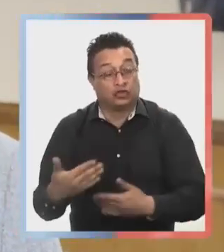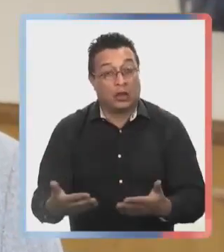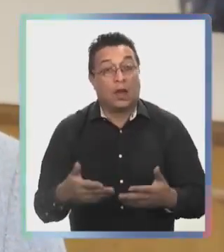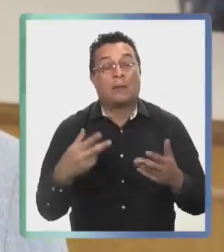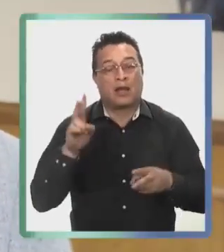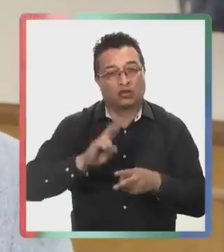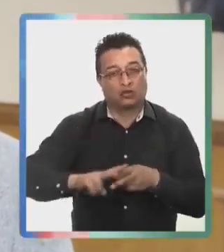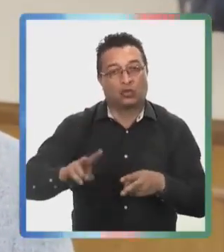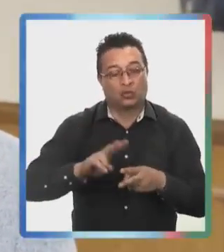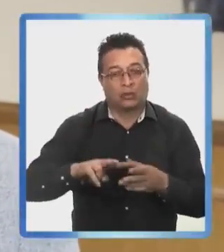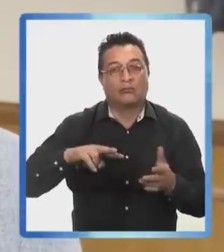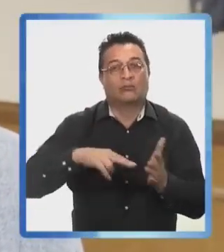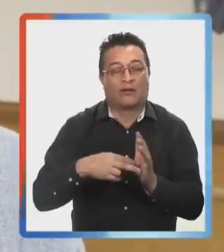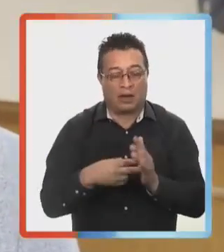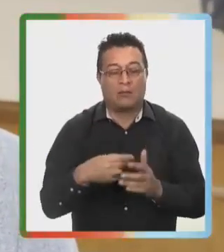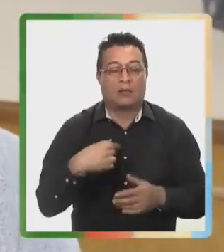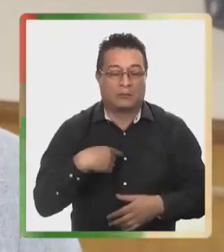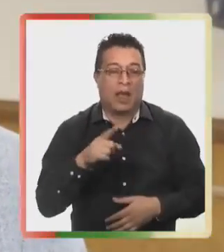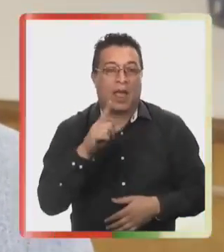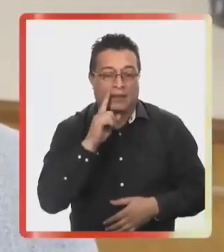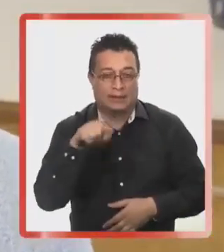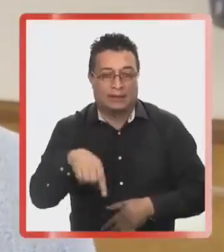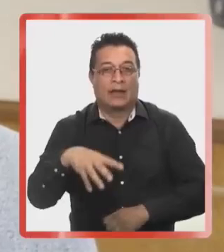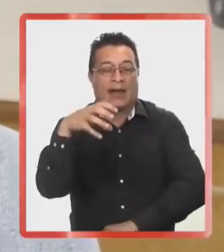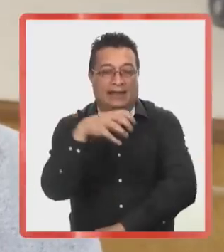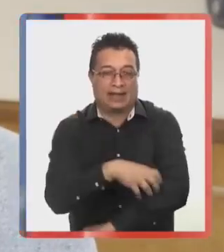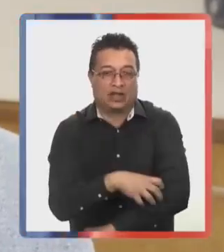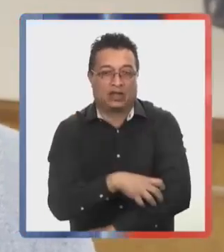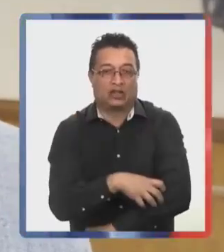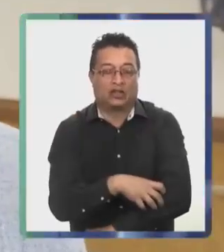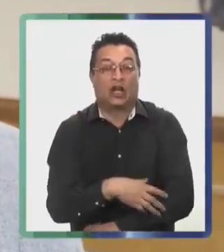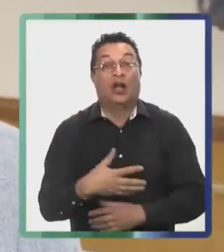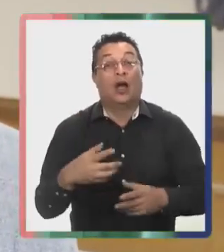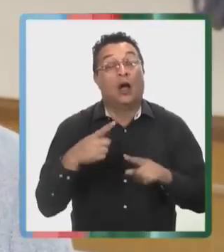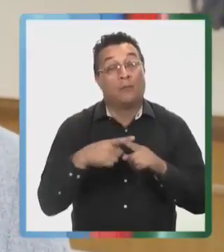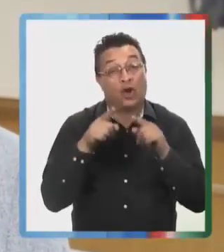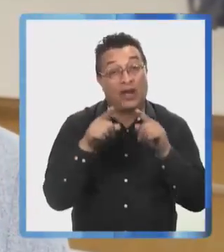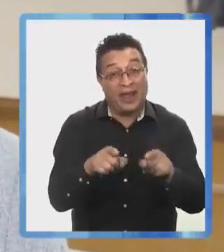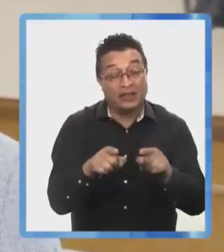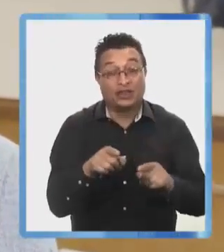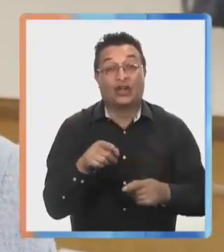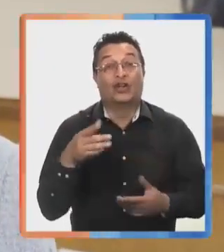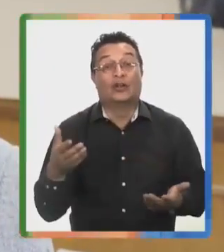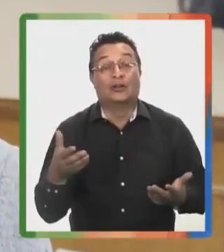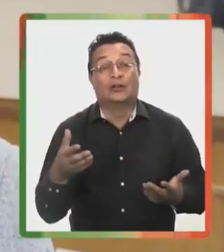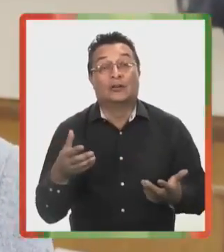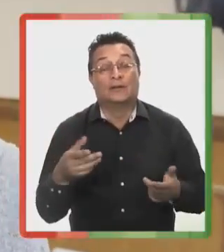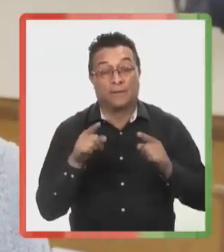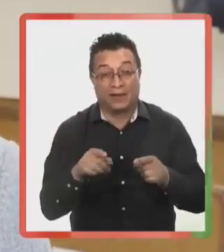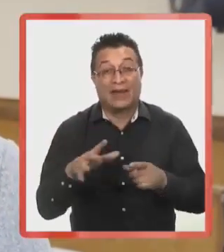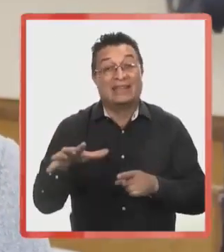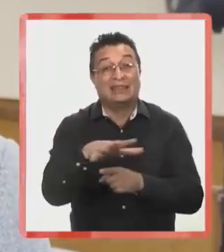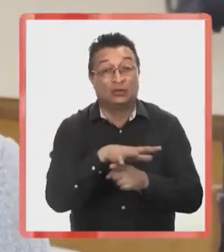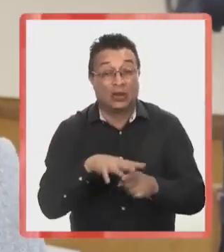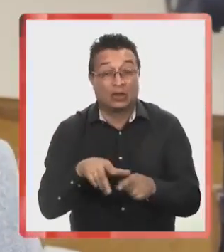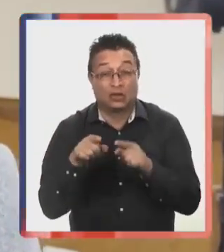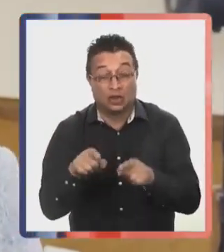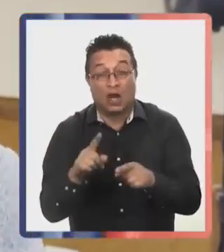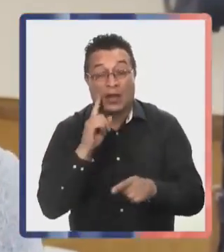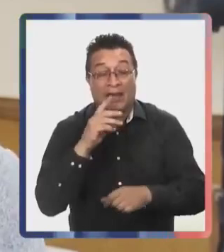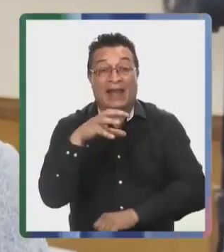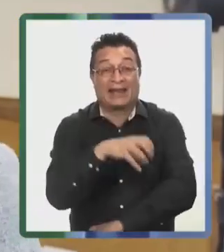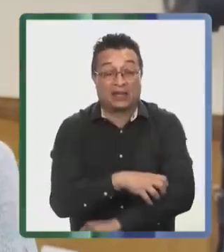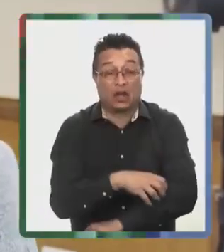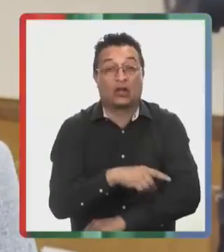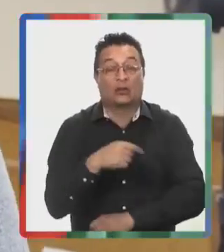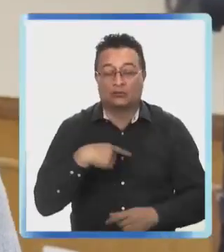funcionan para solucionar conflictos que tengamos en la región, por lo cual este tipo de situaciones que se